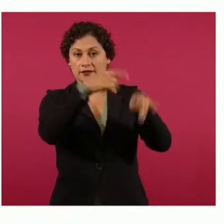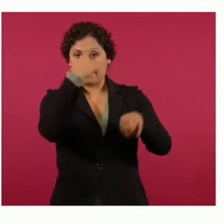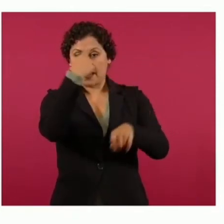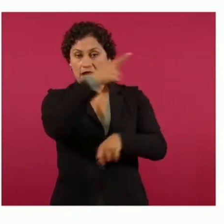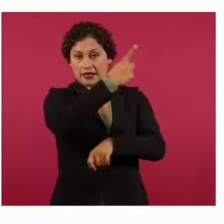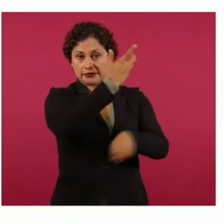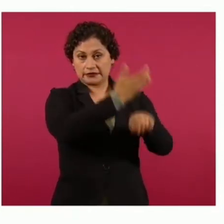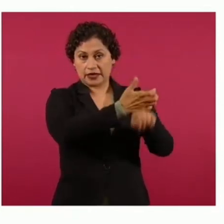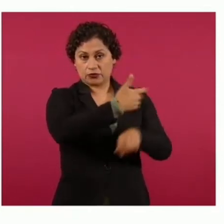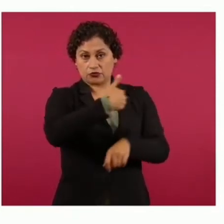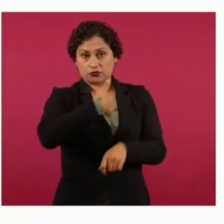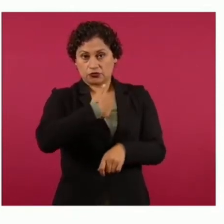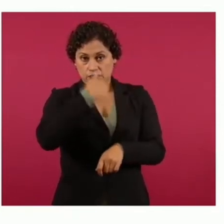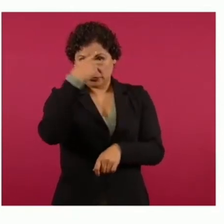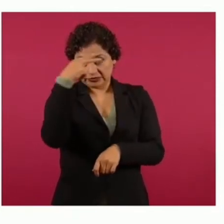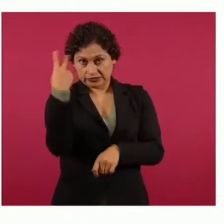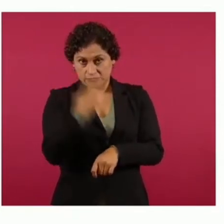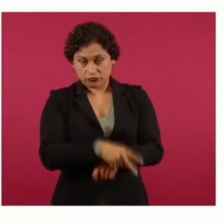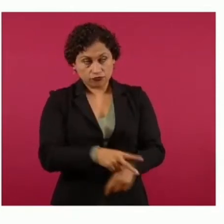Unidos,